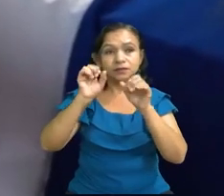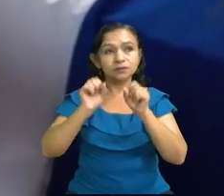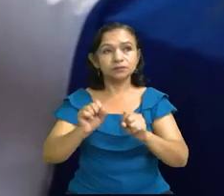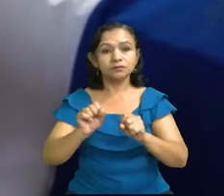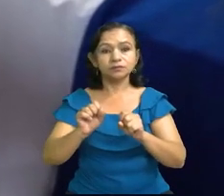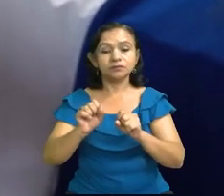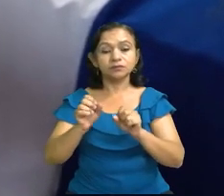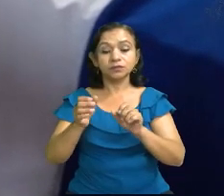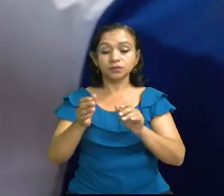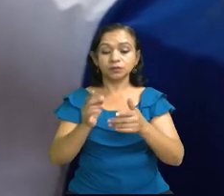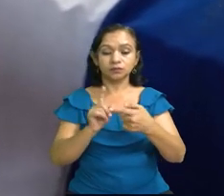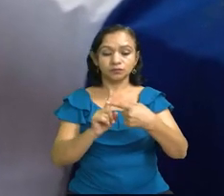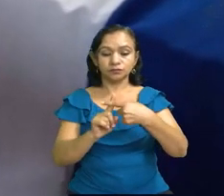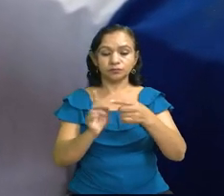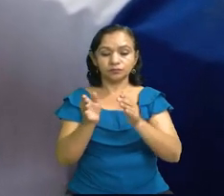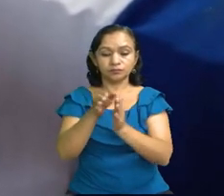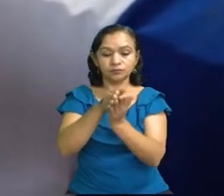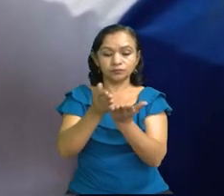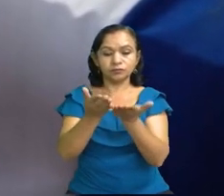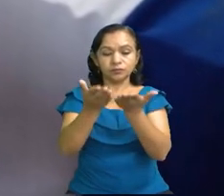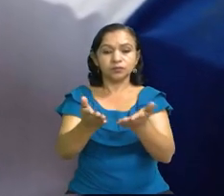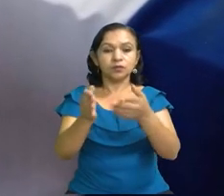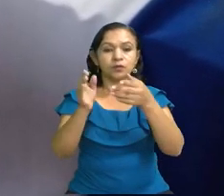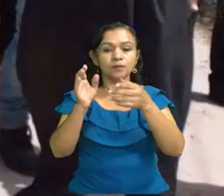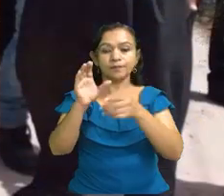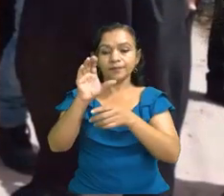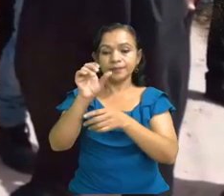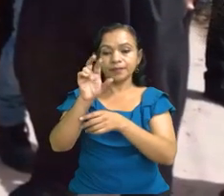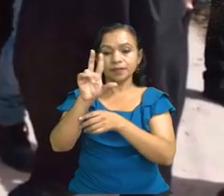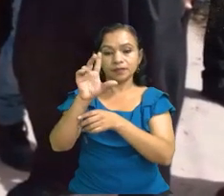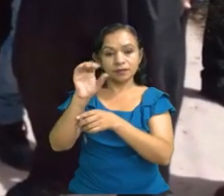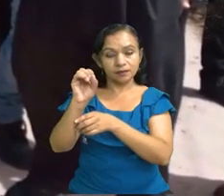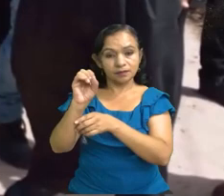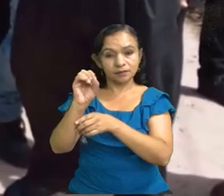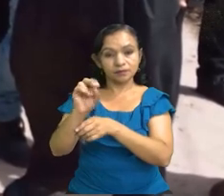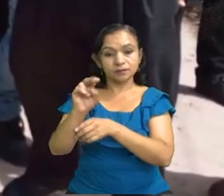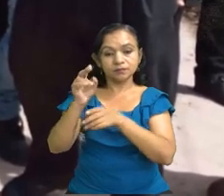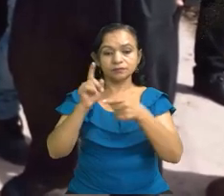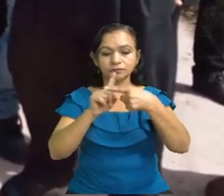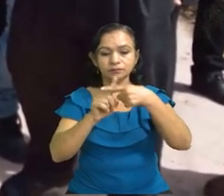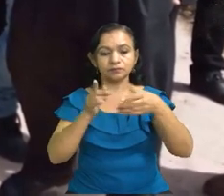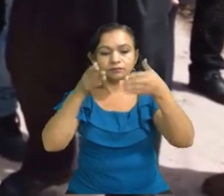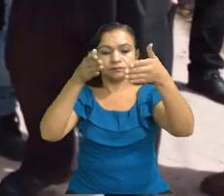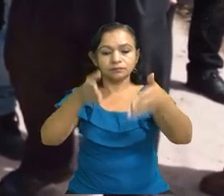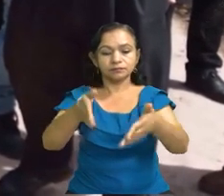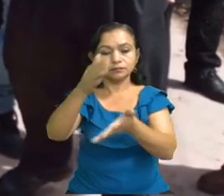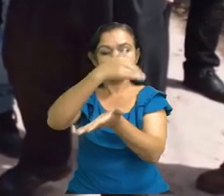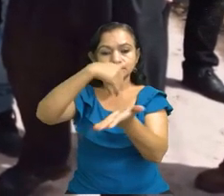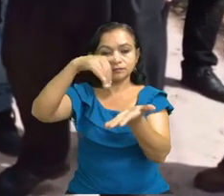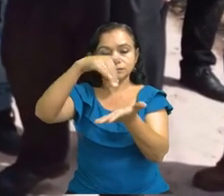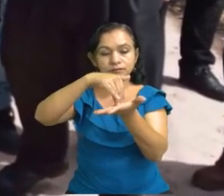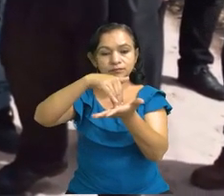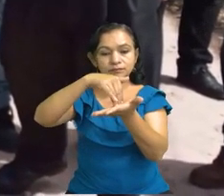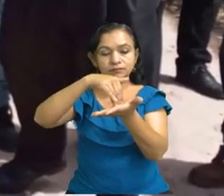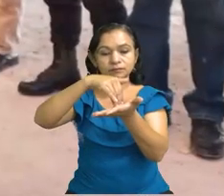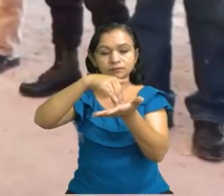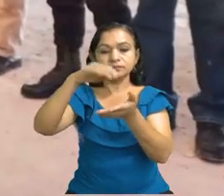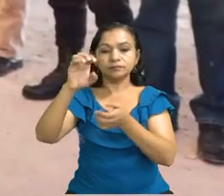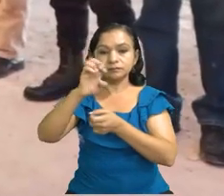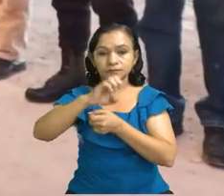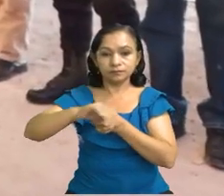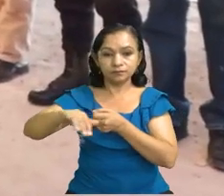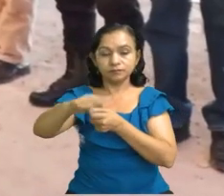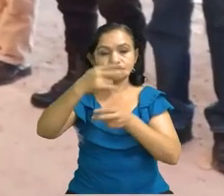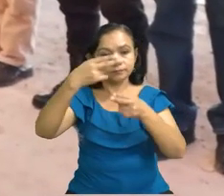Los restos mortales del fundador del Frente Norte, Carlos Fonseca Amador, fueron sepultados en el cementerio central del municipio de Estelí, pero